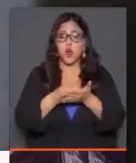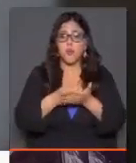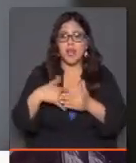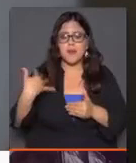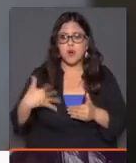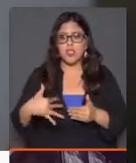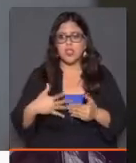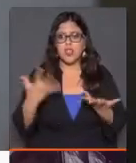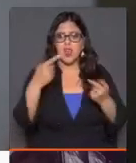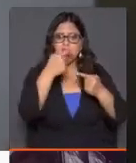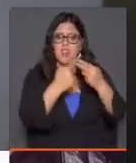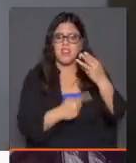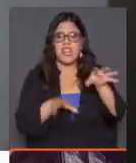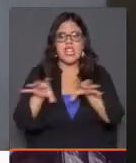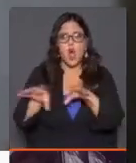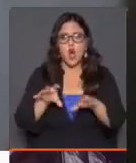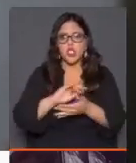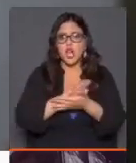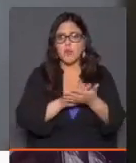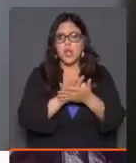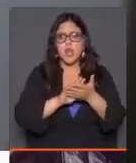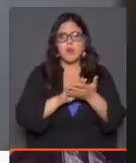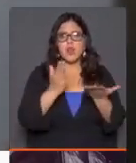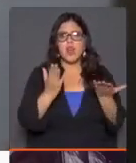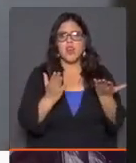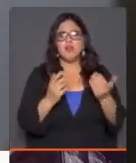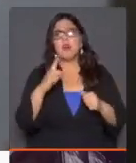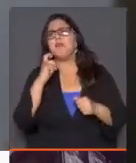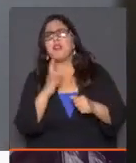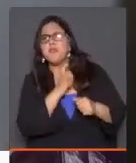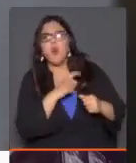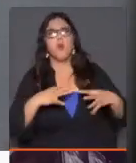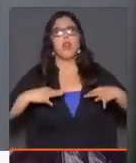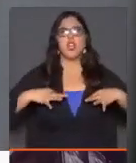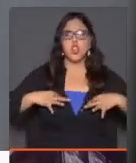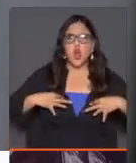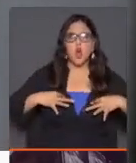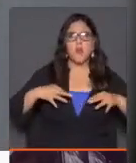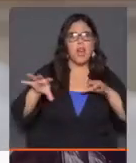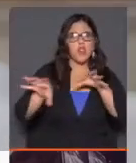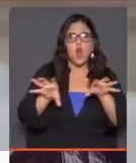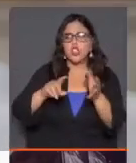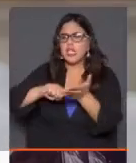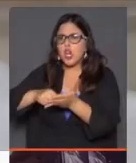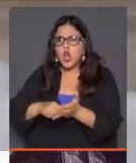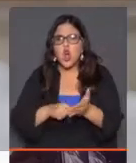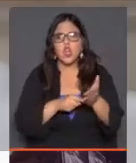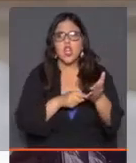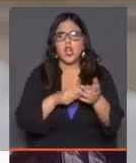distintos enseres, desde electrodomésticos, perfume, ropa y cosas que de